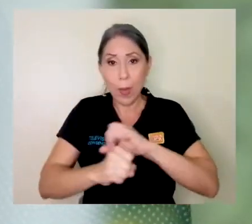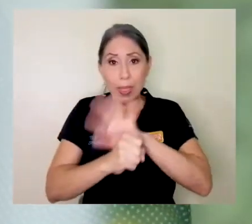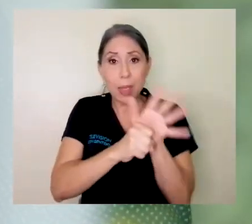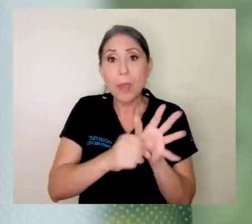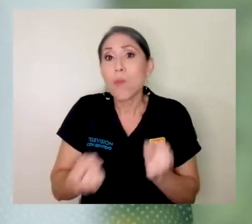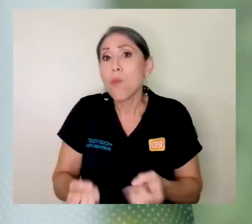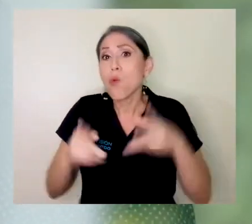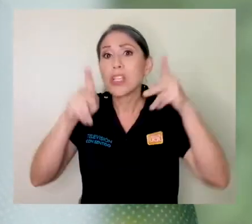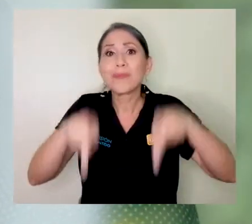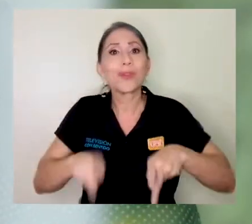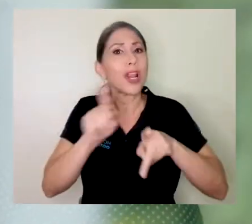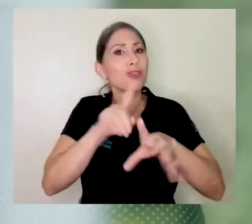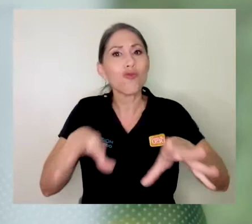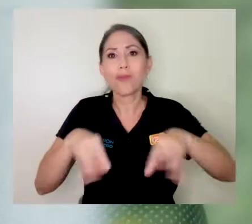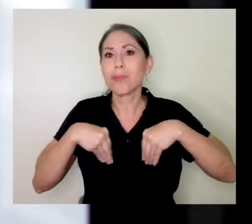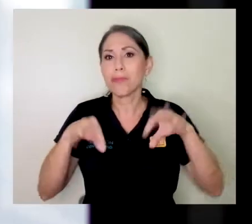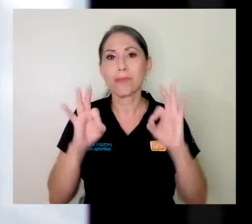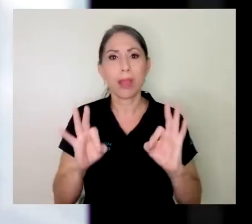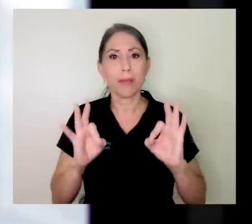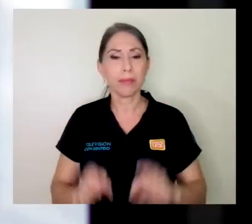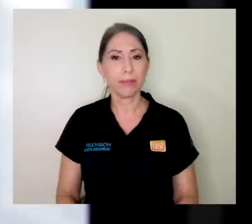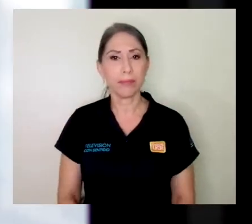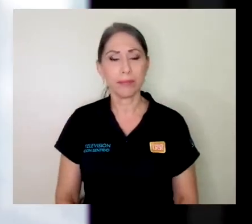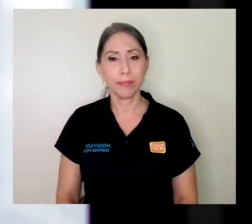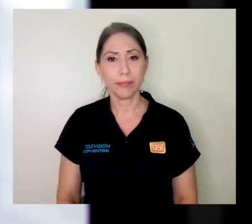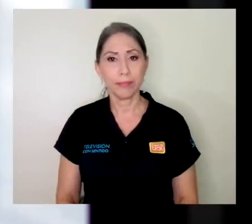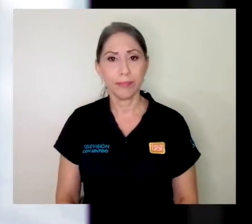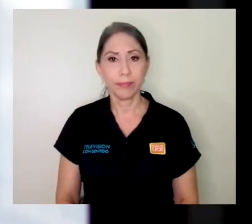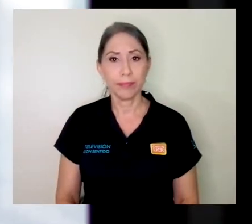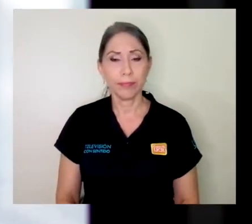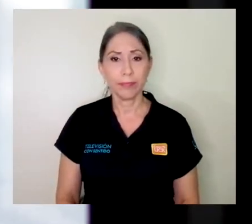recibidas por muchas personas.